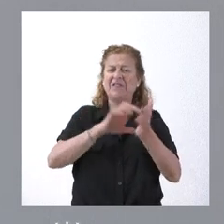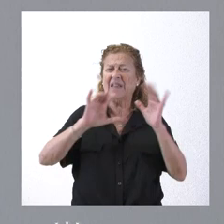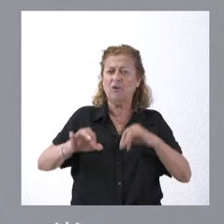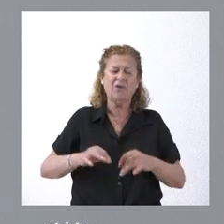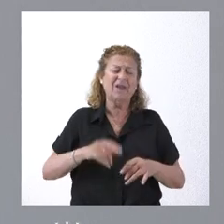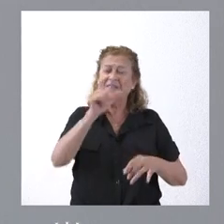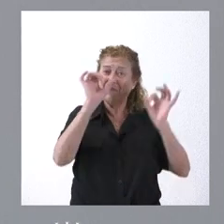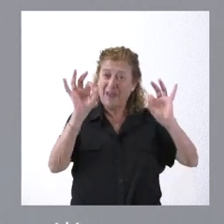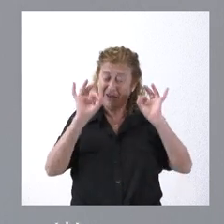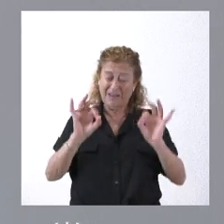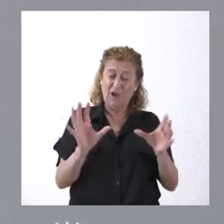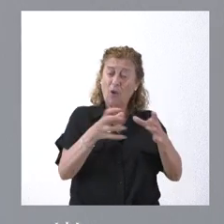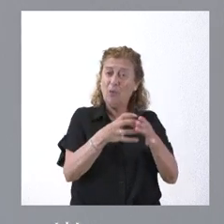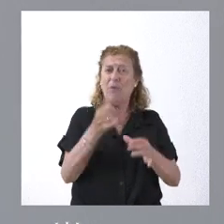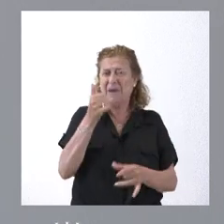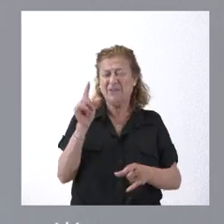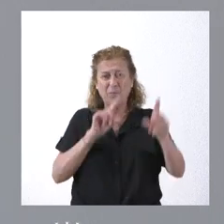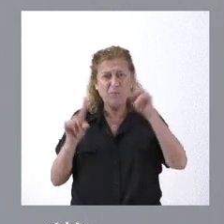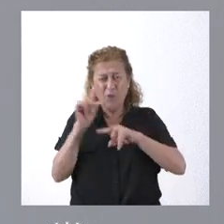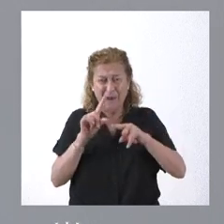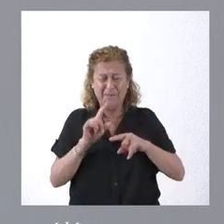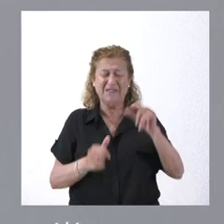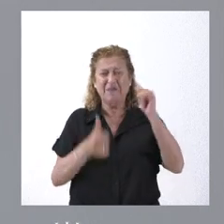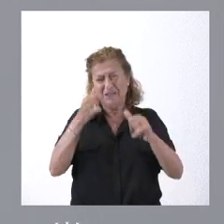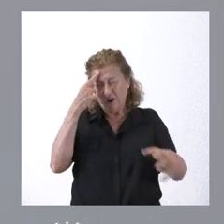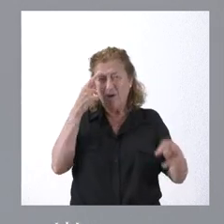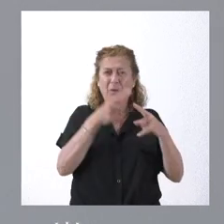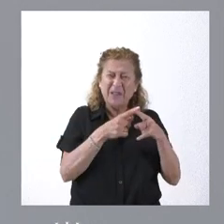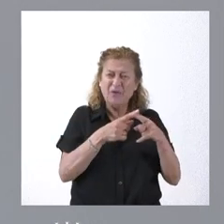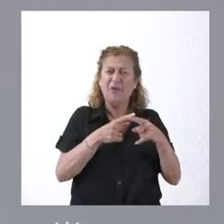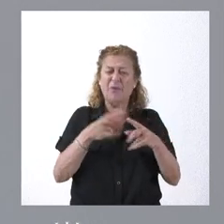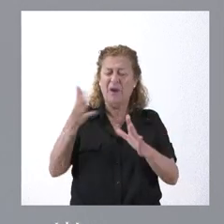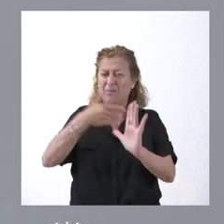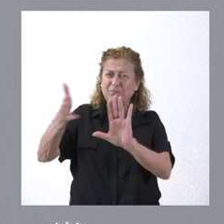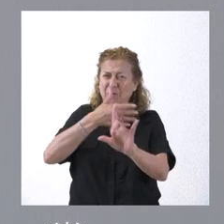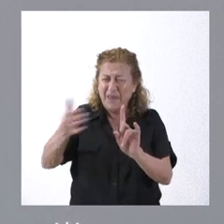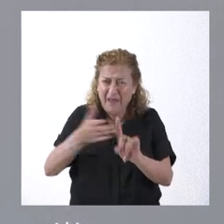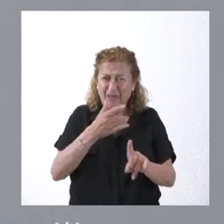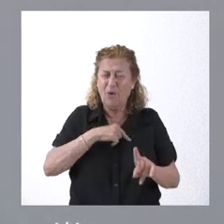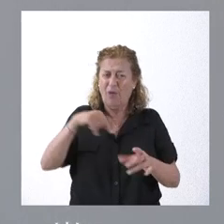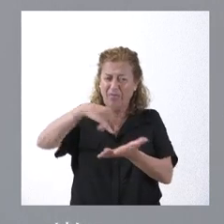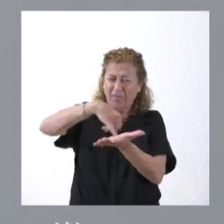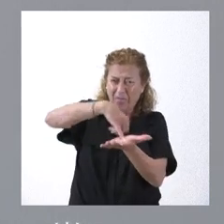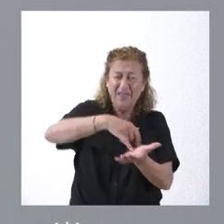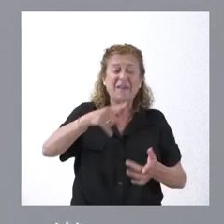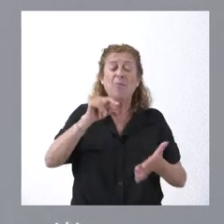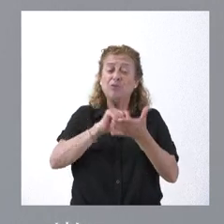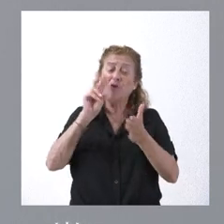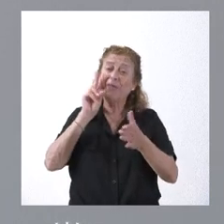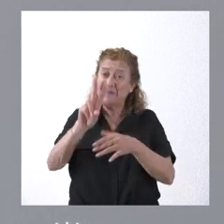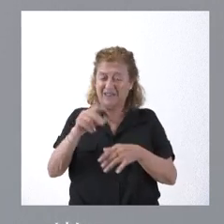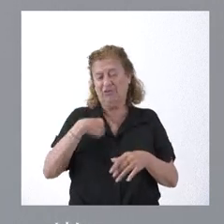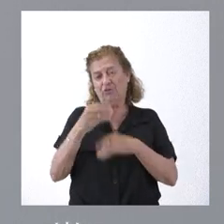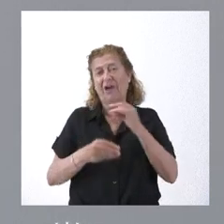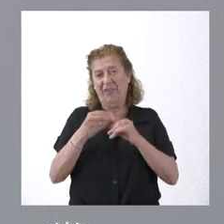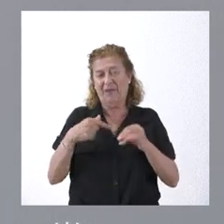personas con más problemas, más objeto de vulnerabilidad, y de ese punto de vista esto es lo que hacemos